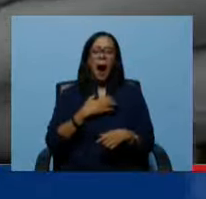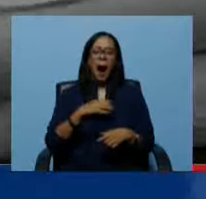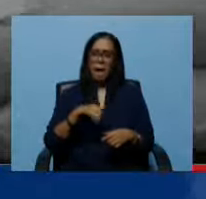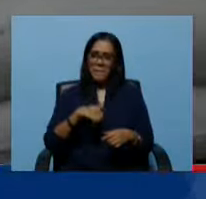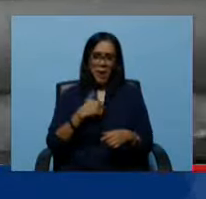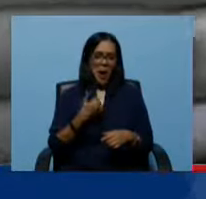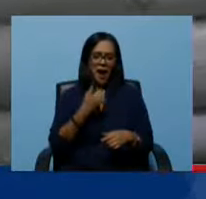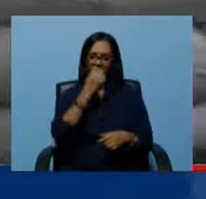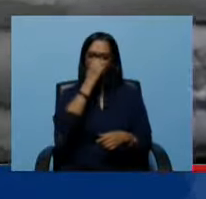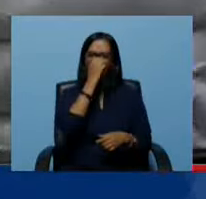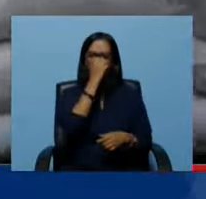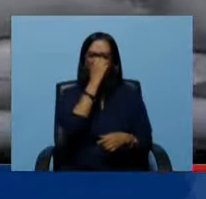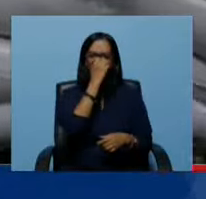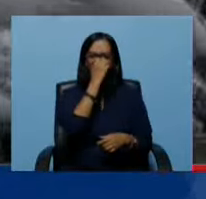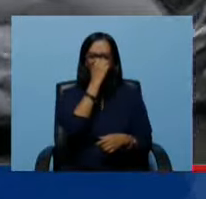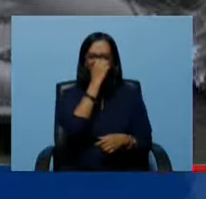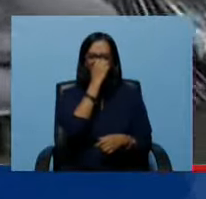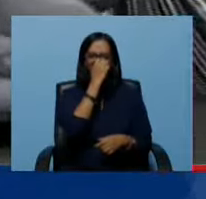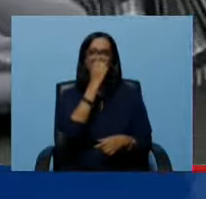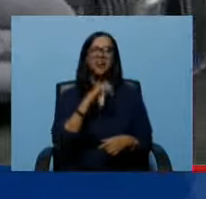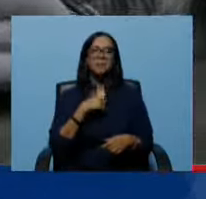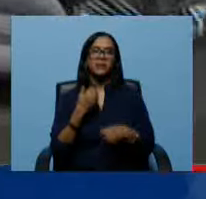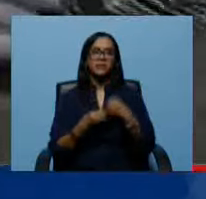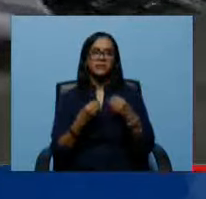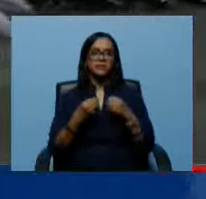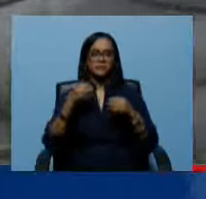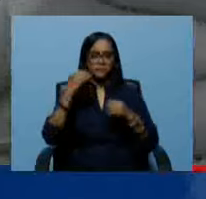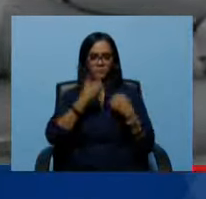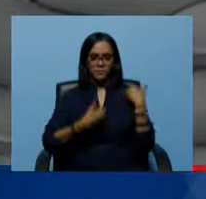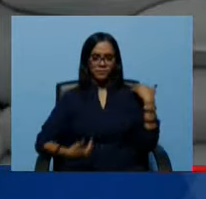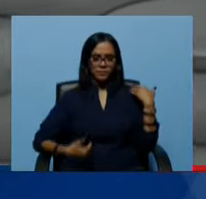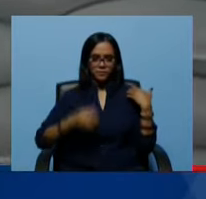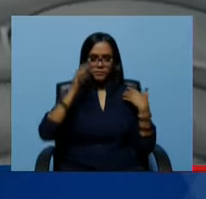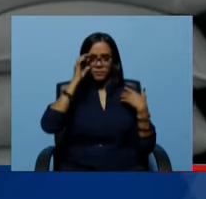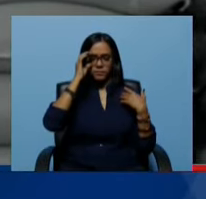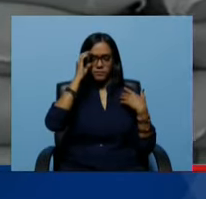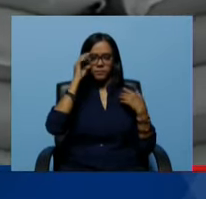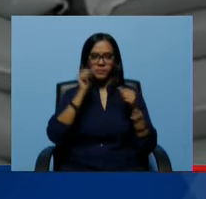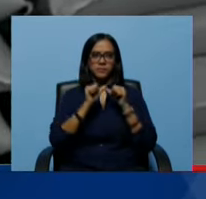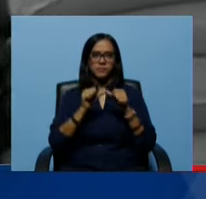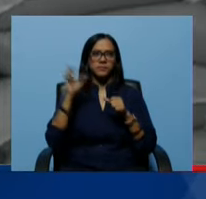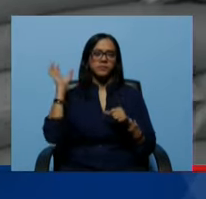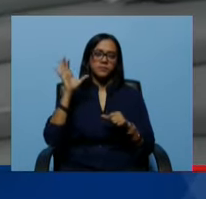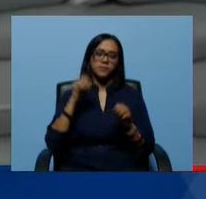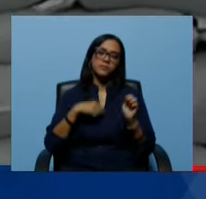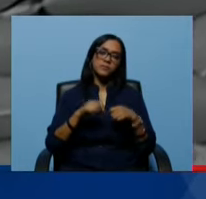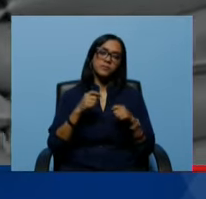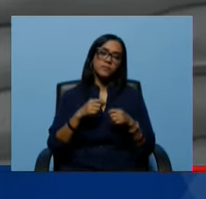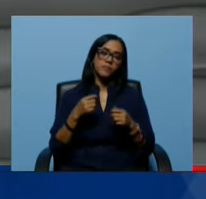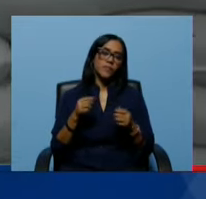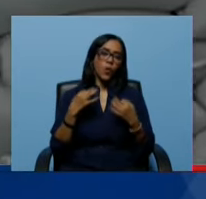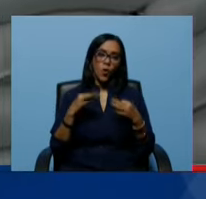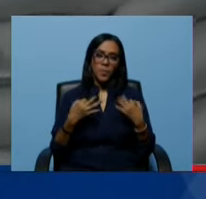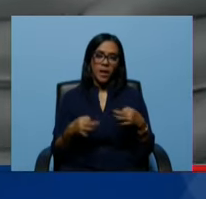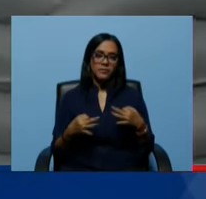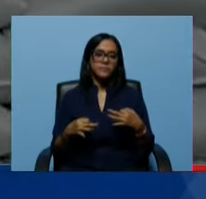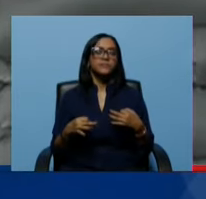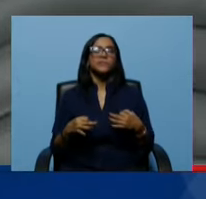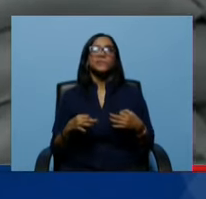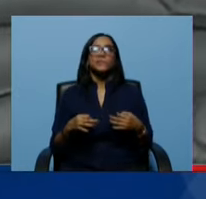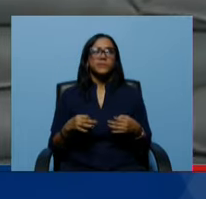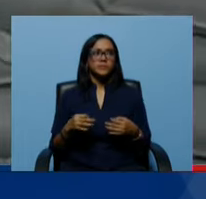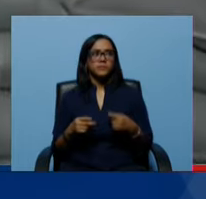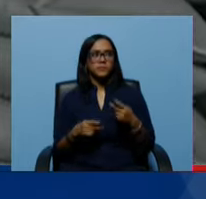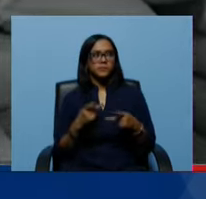puede hacer el Ejecutivo Nacional para continuar siendo país exportador regular, garantizar un producto